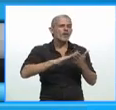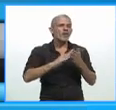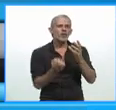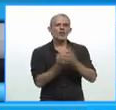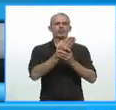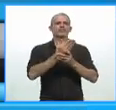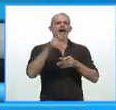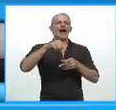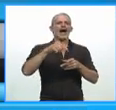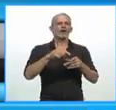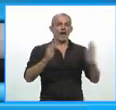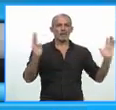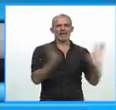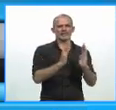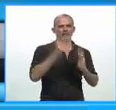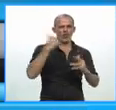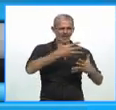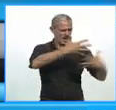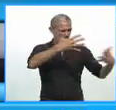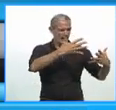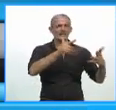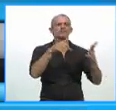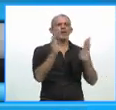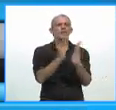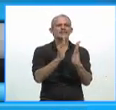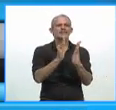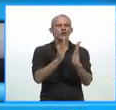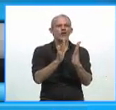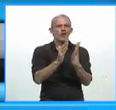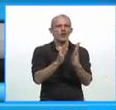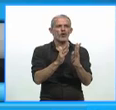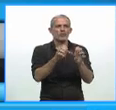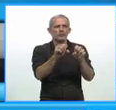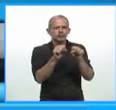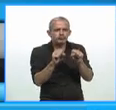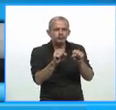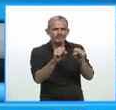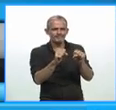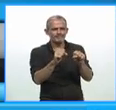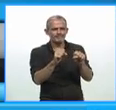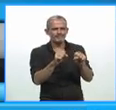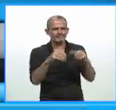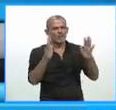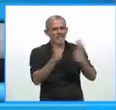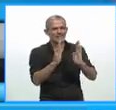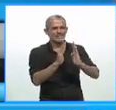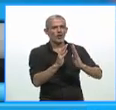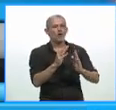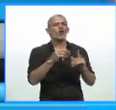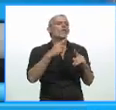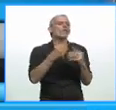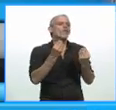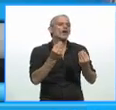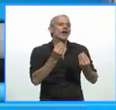catamarán que navegamos ahora, es bastante más chico que el que navegamos con Camau, tiene menos potencia y por sobre todas las cosas es porque es mixto.